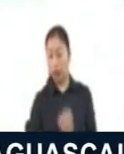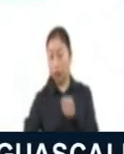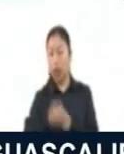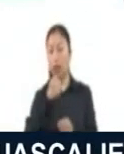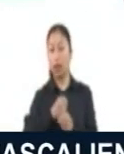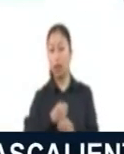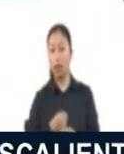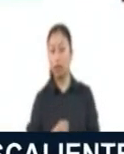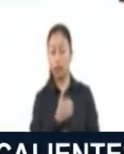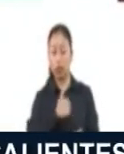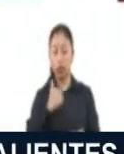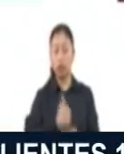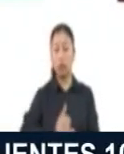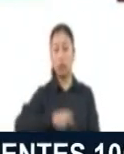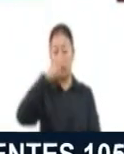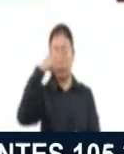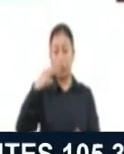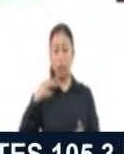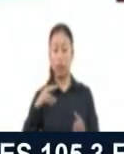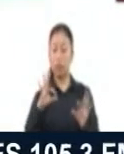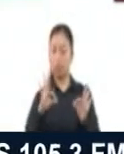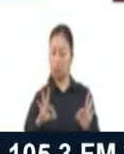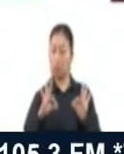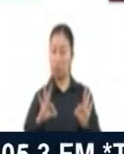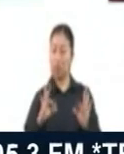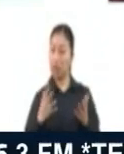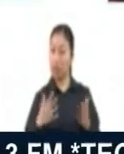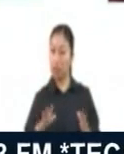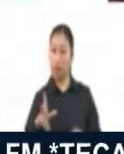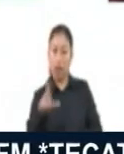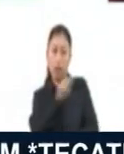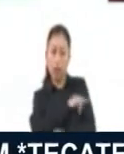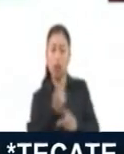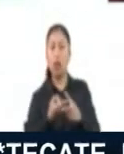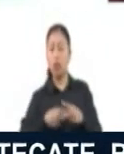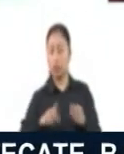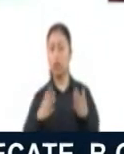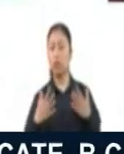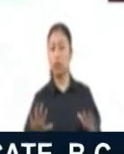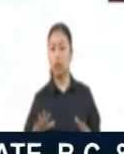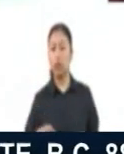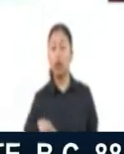2022. Esto significa que son niños nacidos, y para ser reiterativo, pero es importante que lo